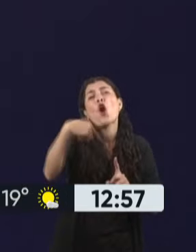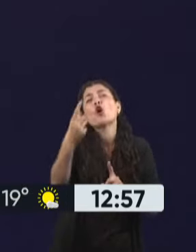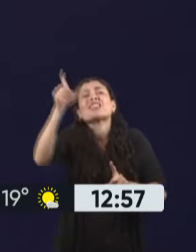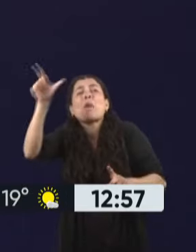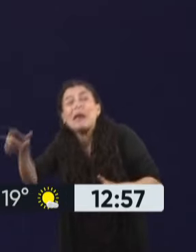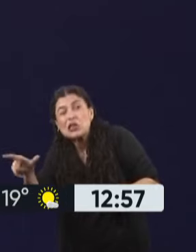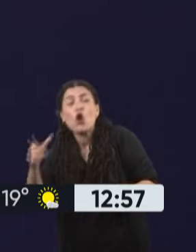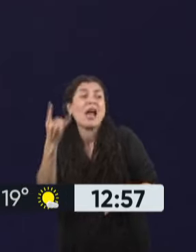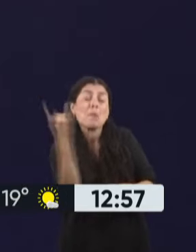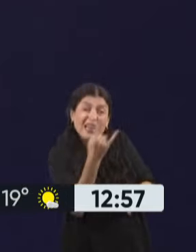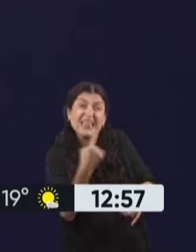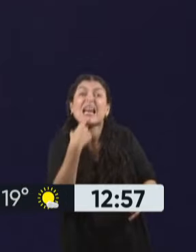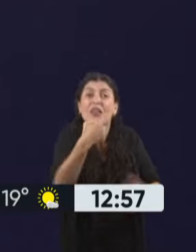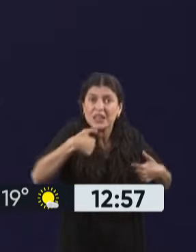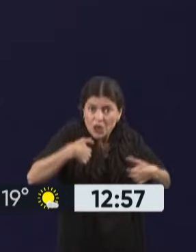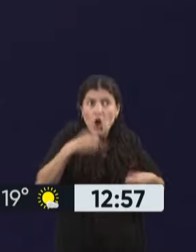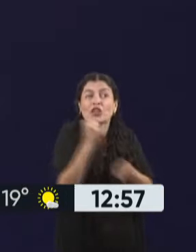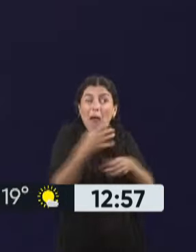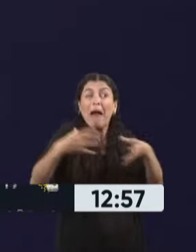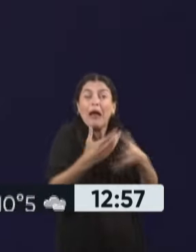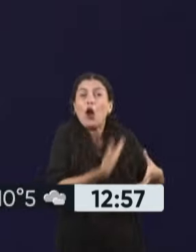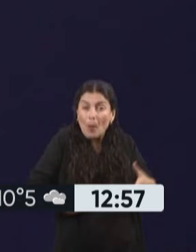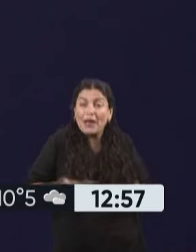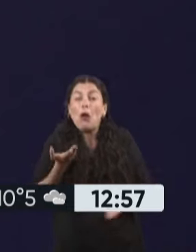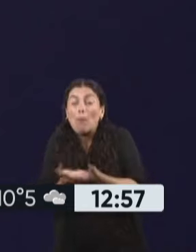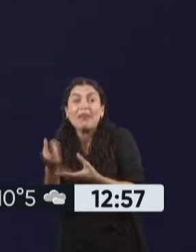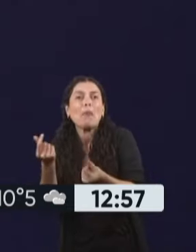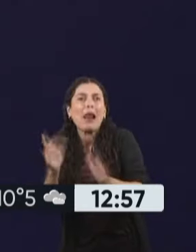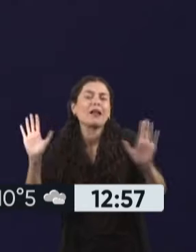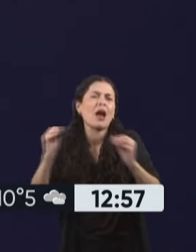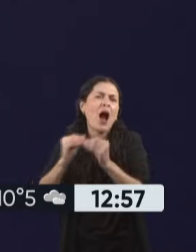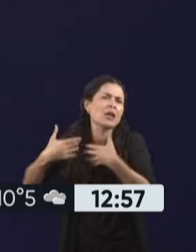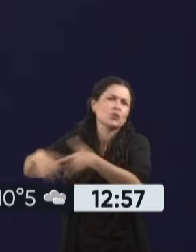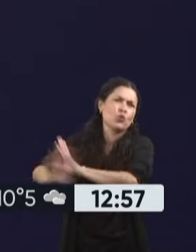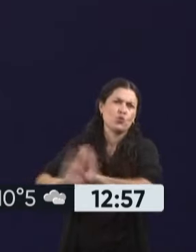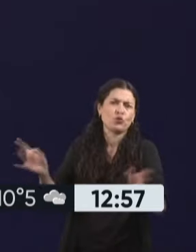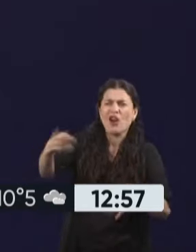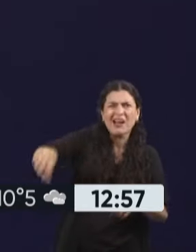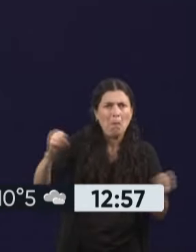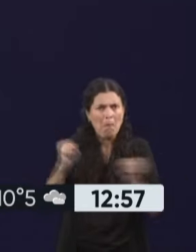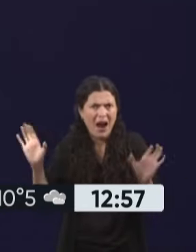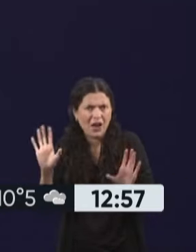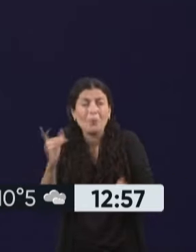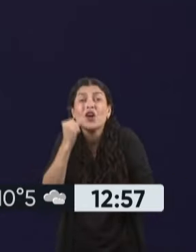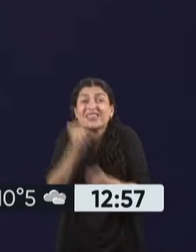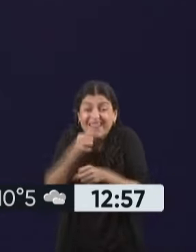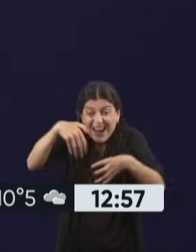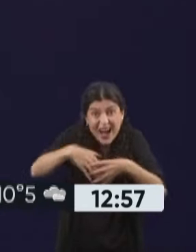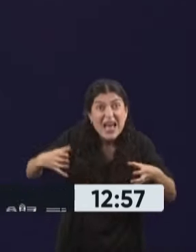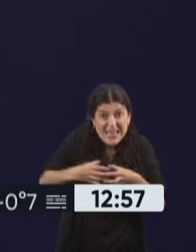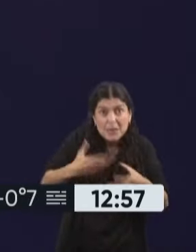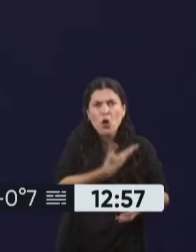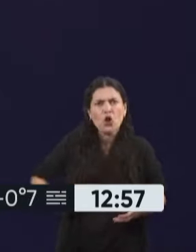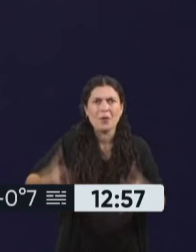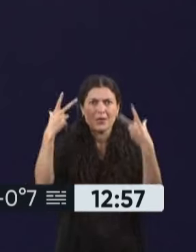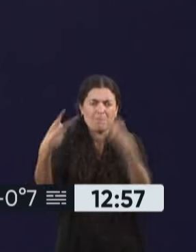nombre de otras personas, eso por supuesto no nos hacemos cargo de las maldades que hagan personajes que no pertenezcan al gobierno. Eso